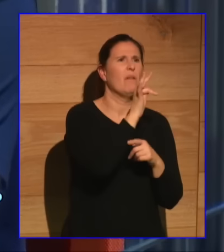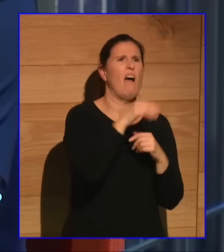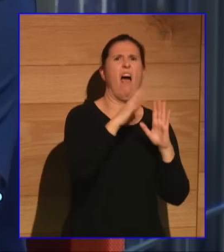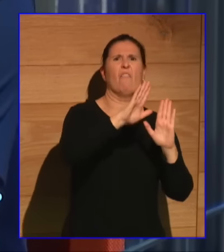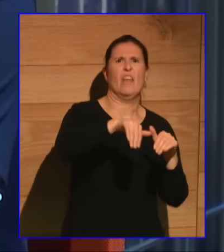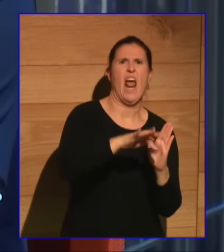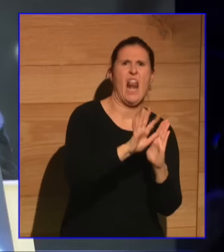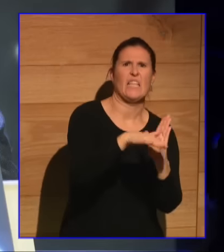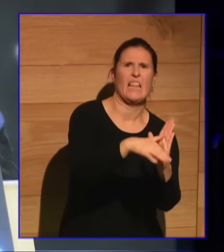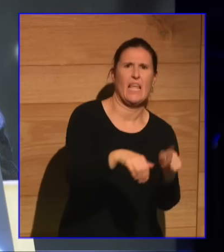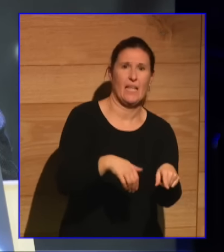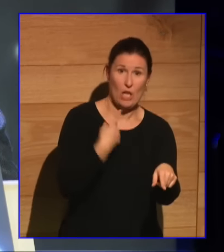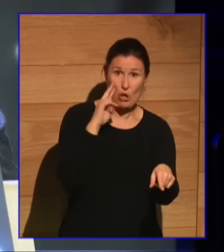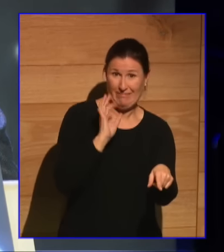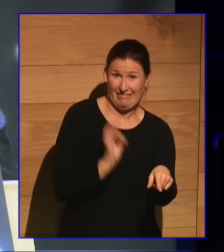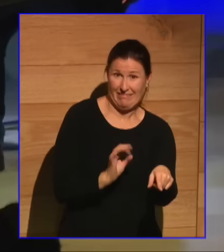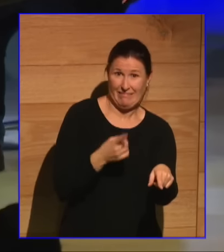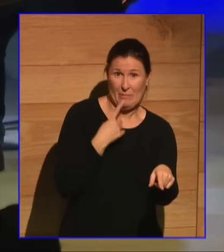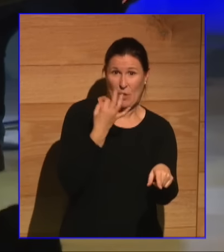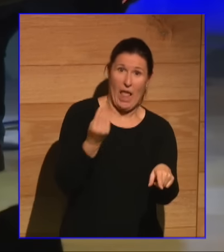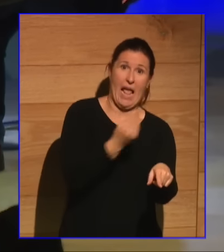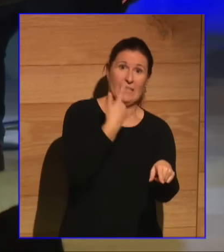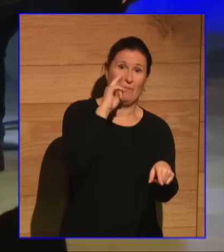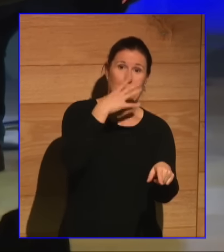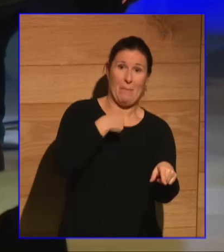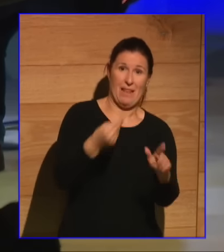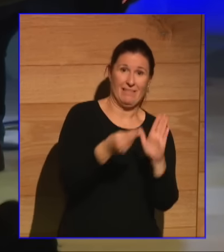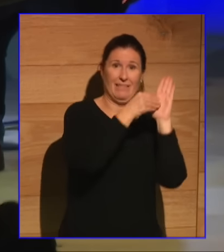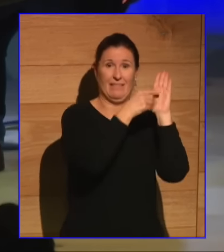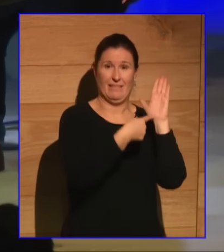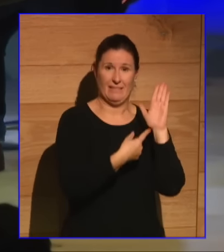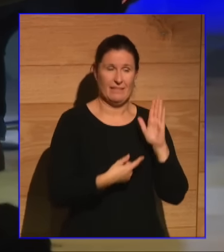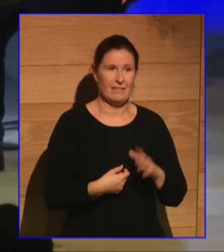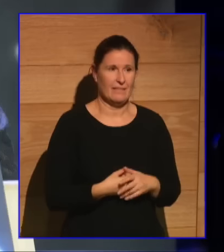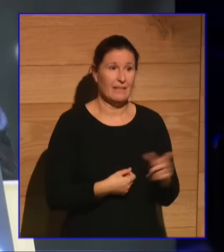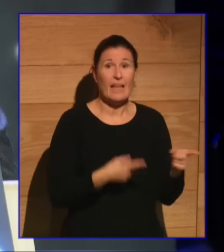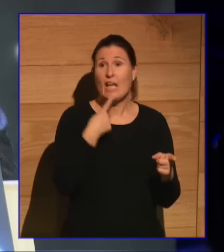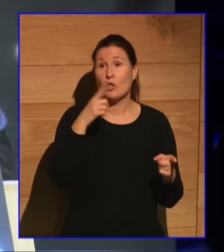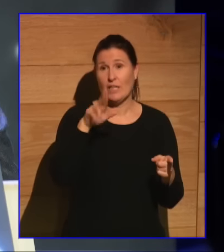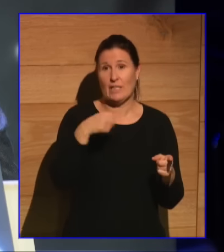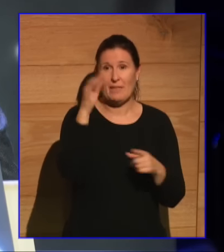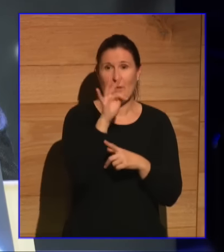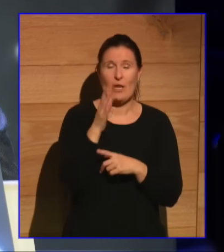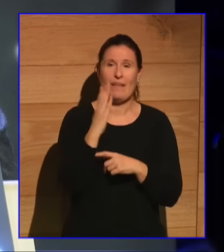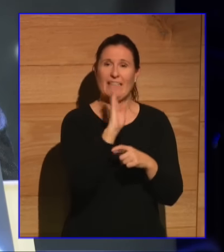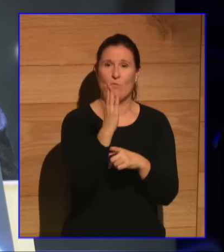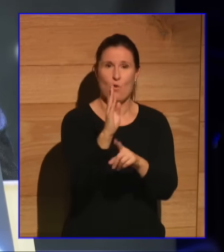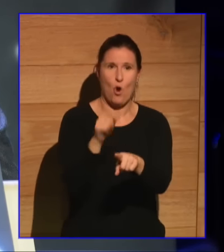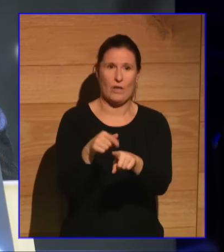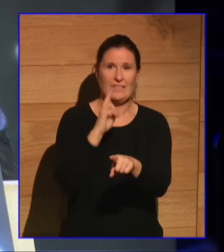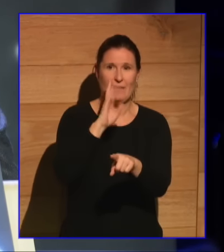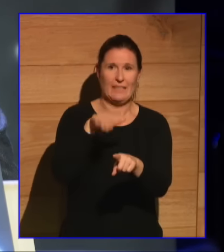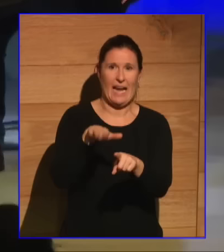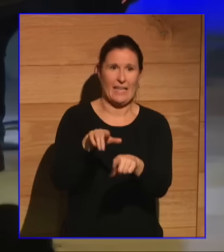Dice, pero Spielberg si hay... No, es, te parece que debería abrir con eso, ¿no? Eso mismo le reprocharon a Tiburón. Es